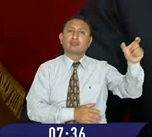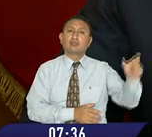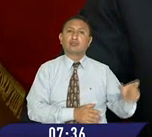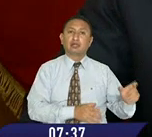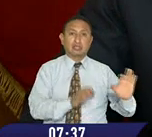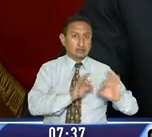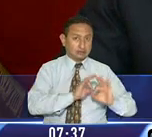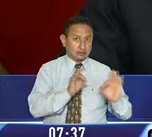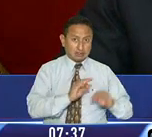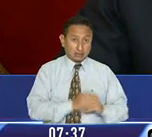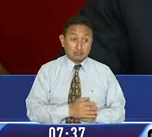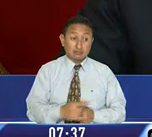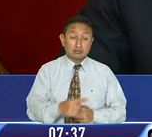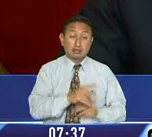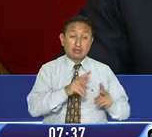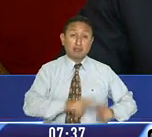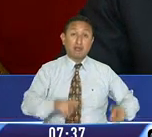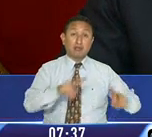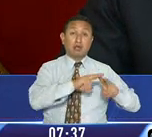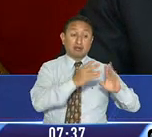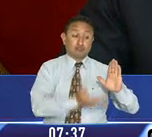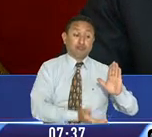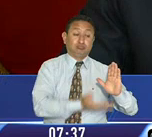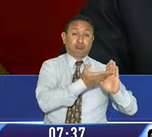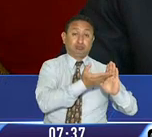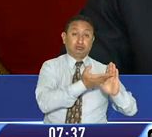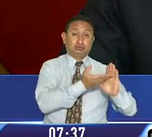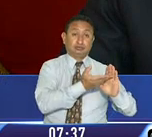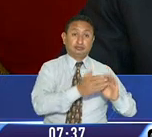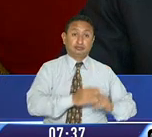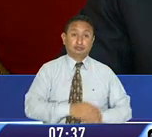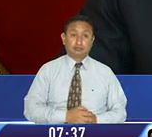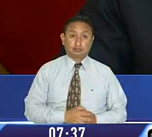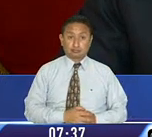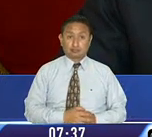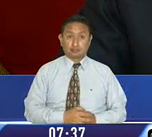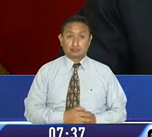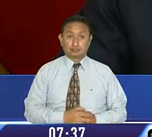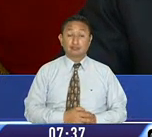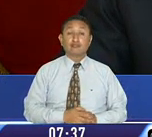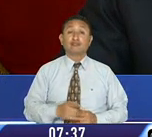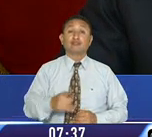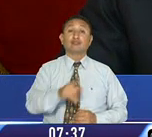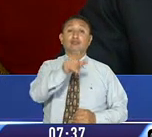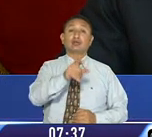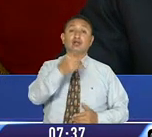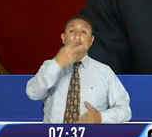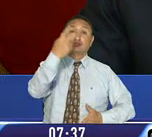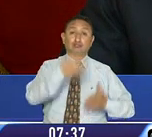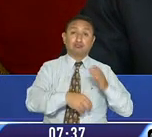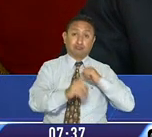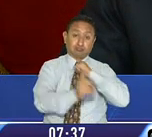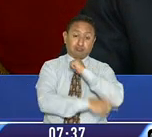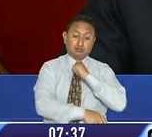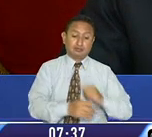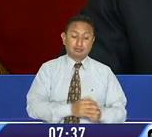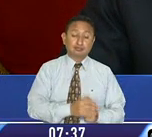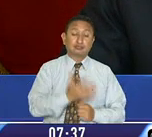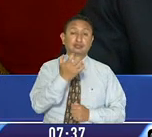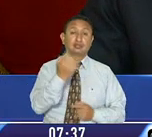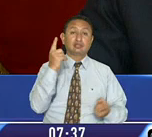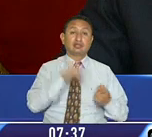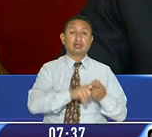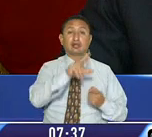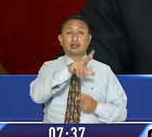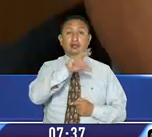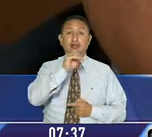legal incremente los valores de productos sujetos a precio oficial será sancionada con pena privativa de libertad de 15 a